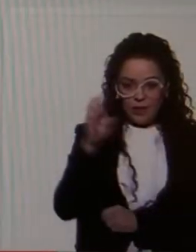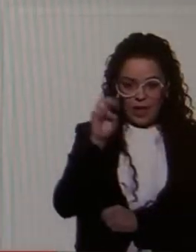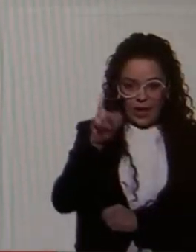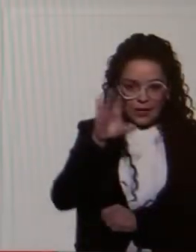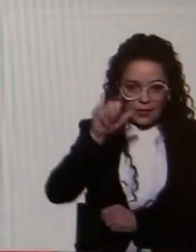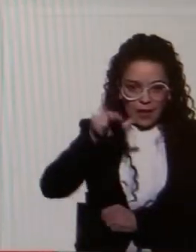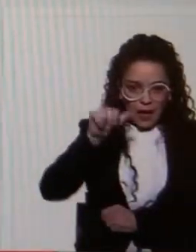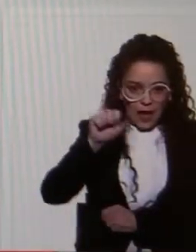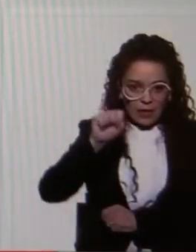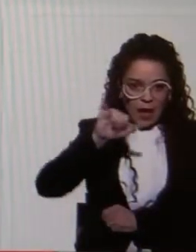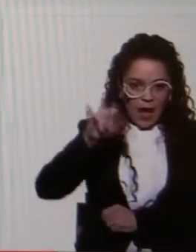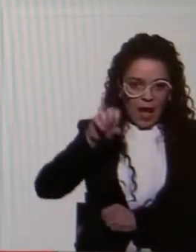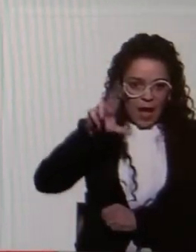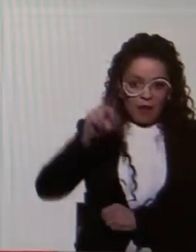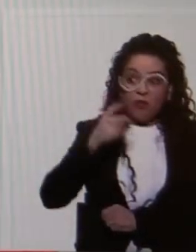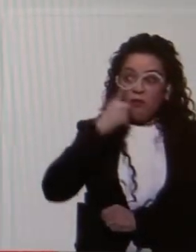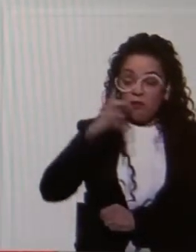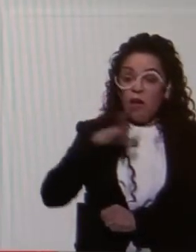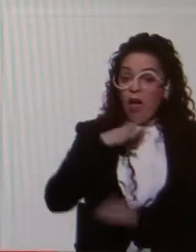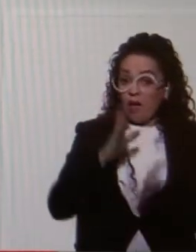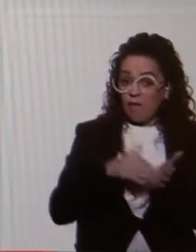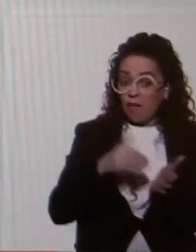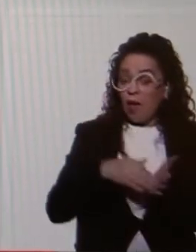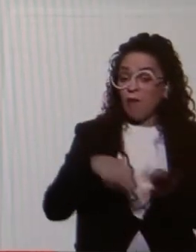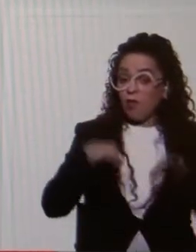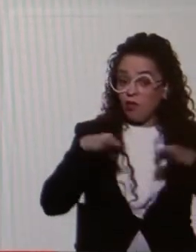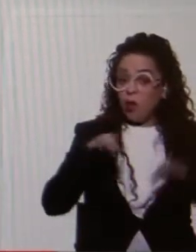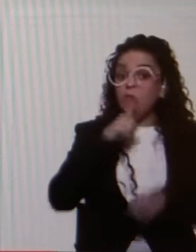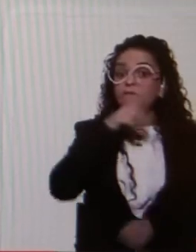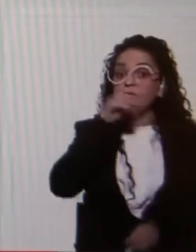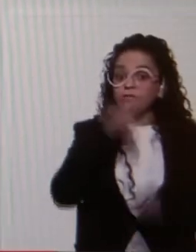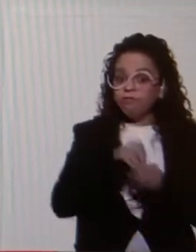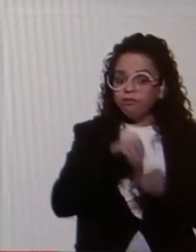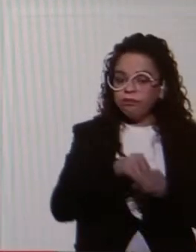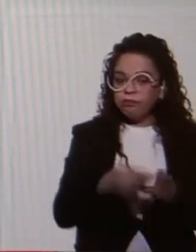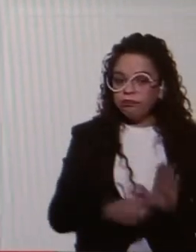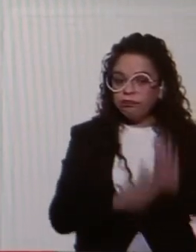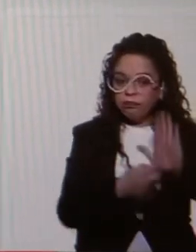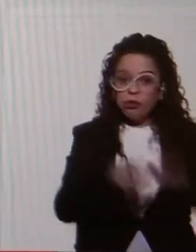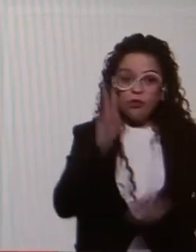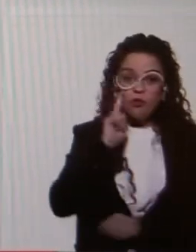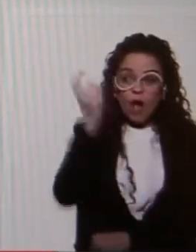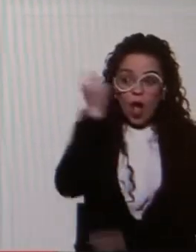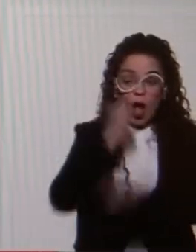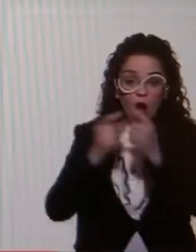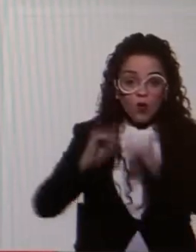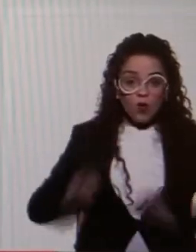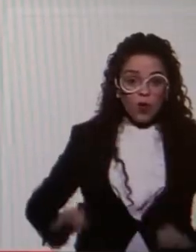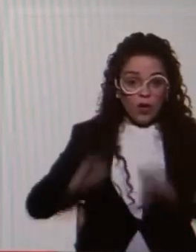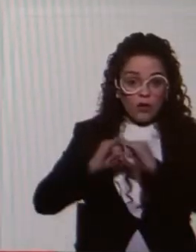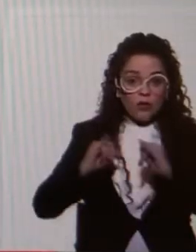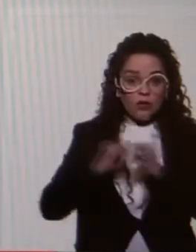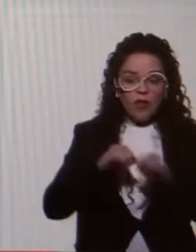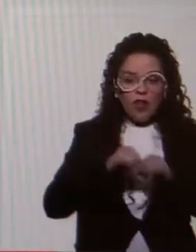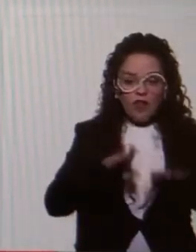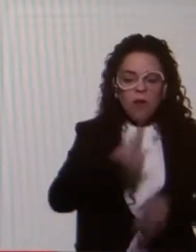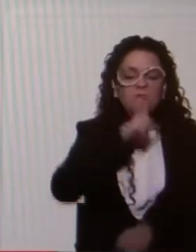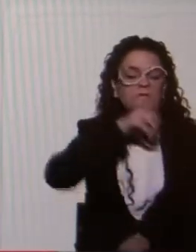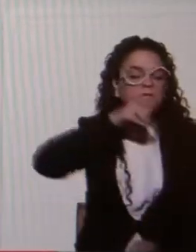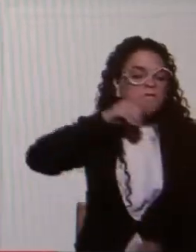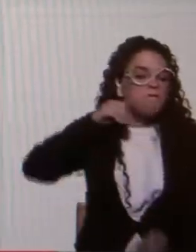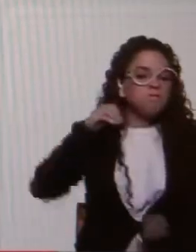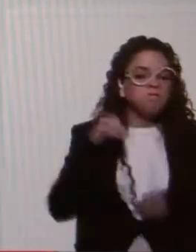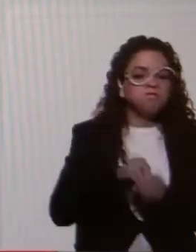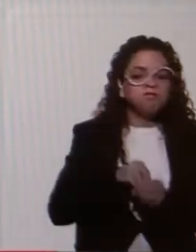los papás de los muchachos de Ayotzinapa ya están en contra del presidente López Obrador como si el presidente